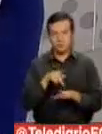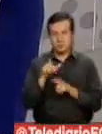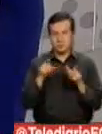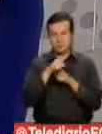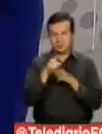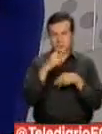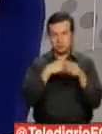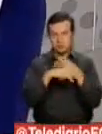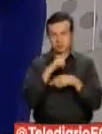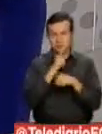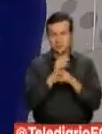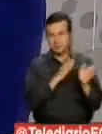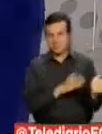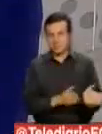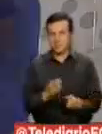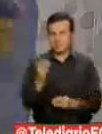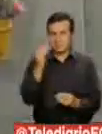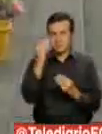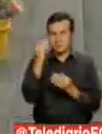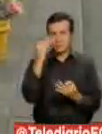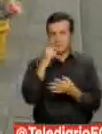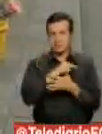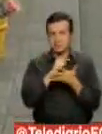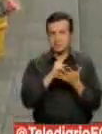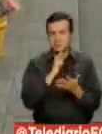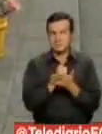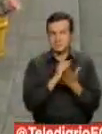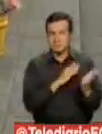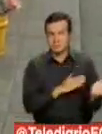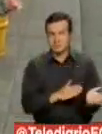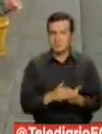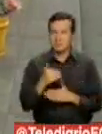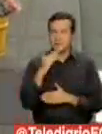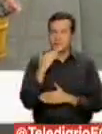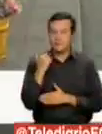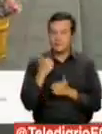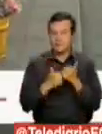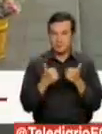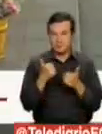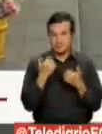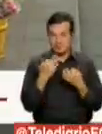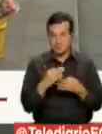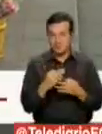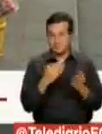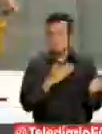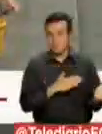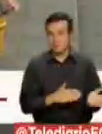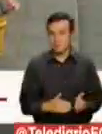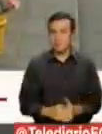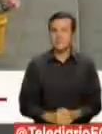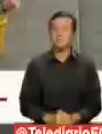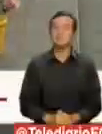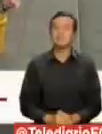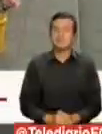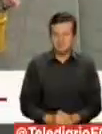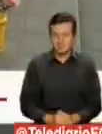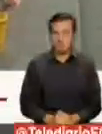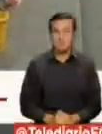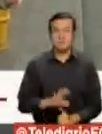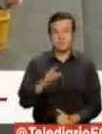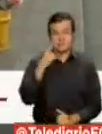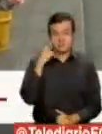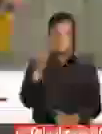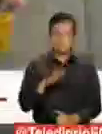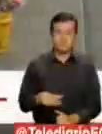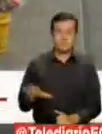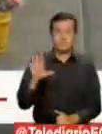los emprendedores que nos van a dar al respecto de cuáles son los mejores obsequios, ¿no? Ok, Sofía, mira, estamos